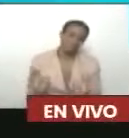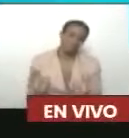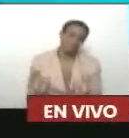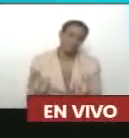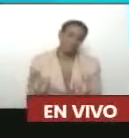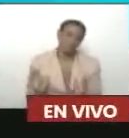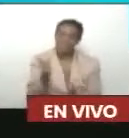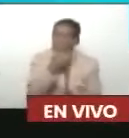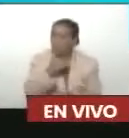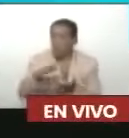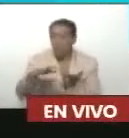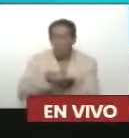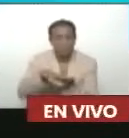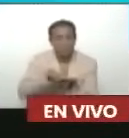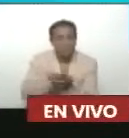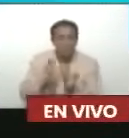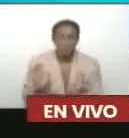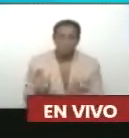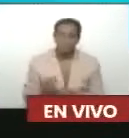nada.